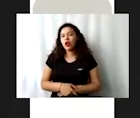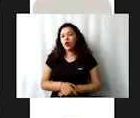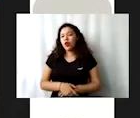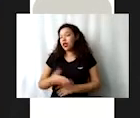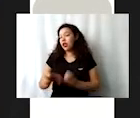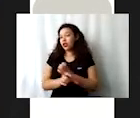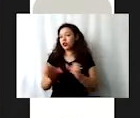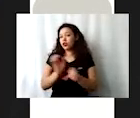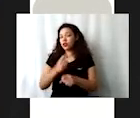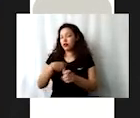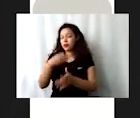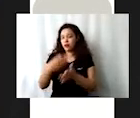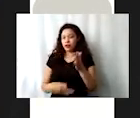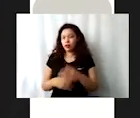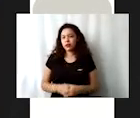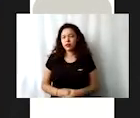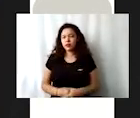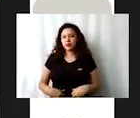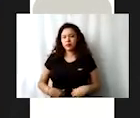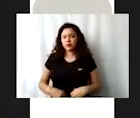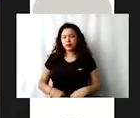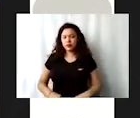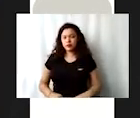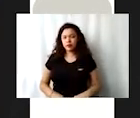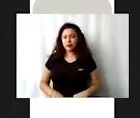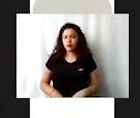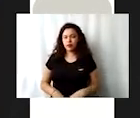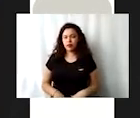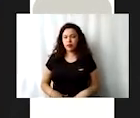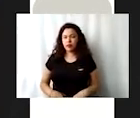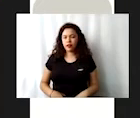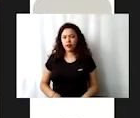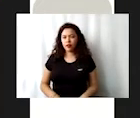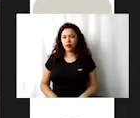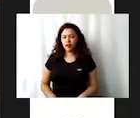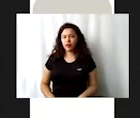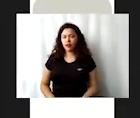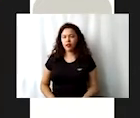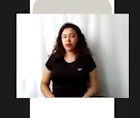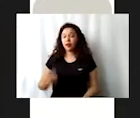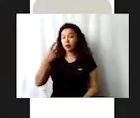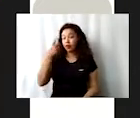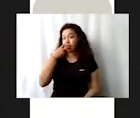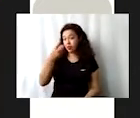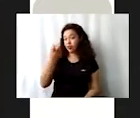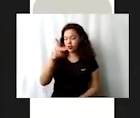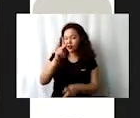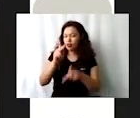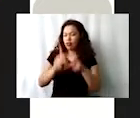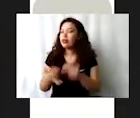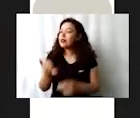pendientes, ¿no? Claro. Tenemos lo... Ajá, sí, adelante. Adelante. Bueno, te comento esto y te interrumpo,